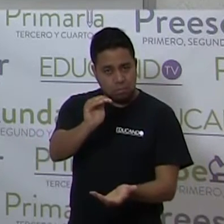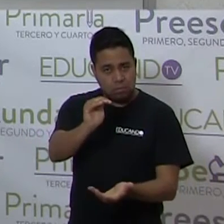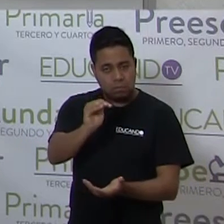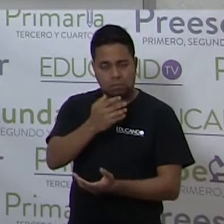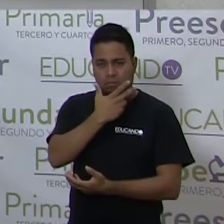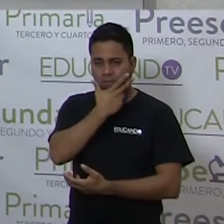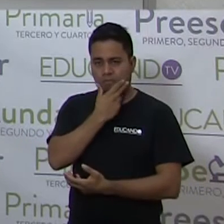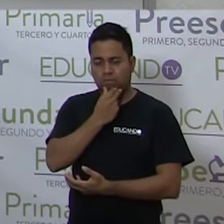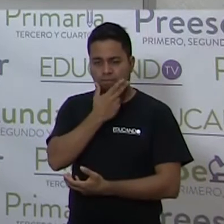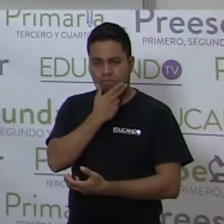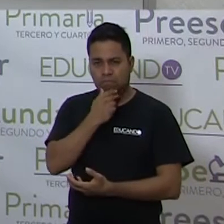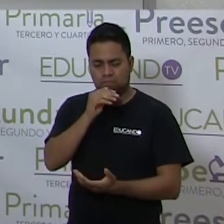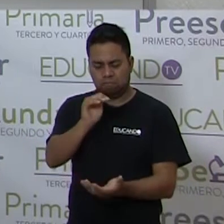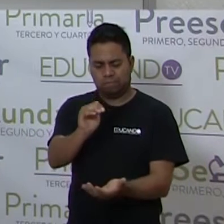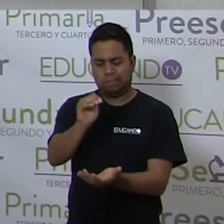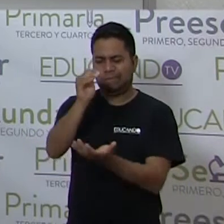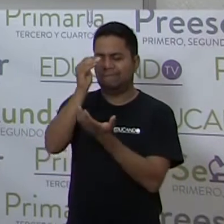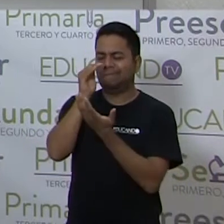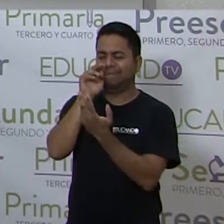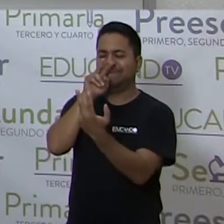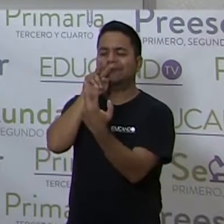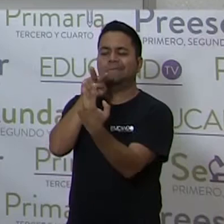Prometeo cogió uno y lo miró a los ojos.